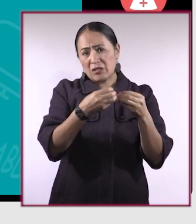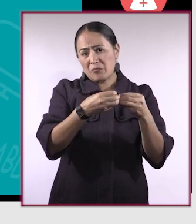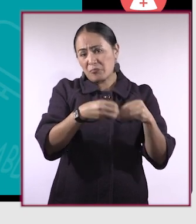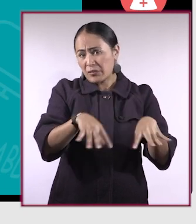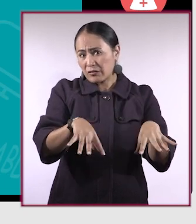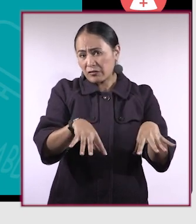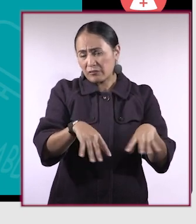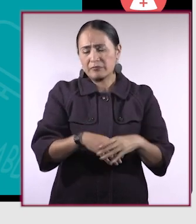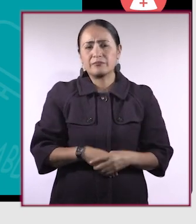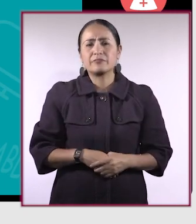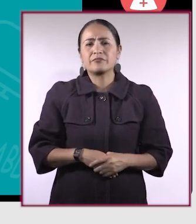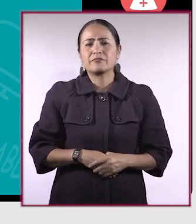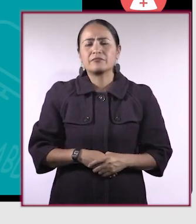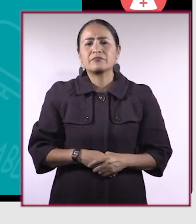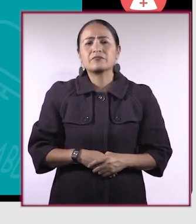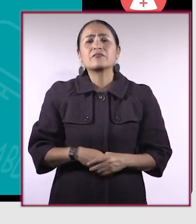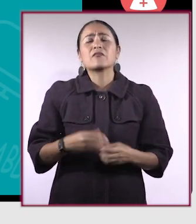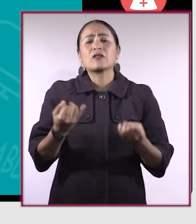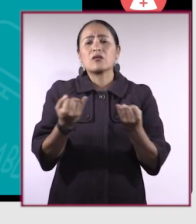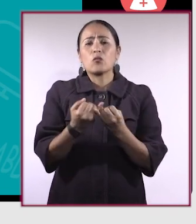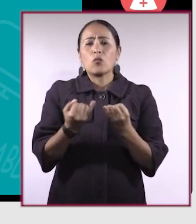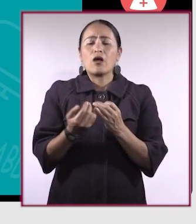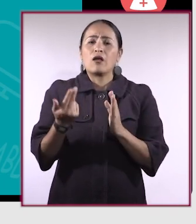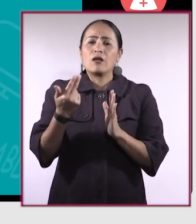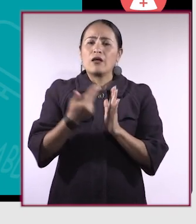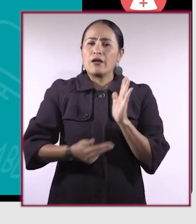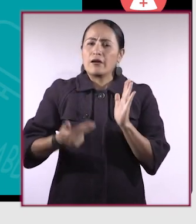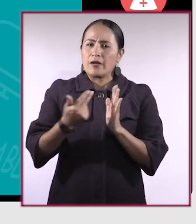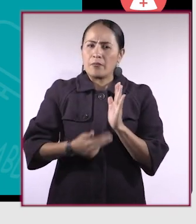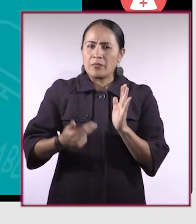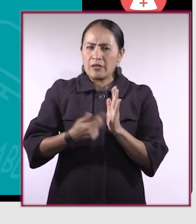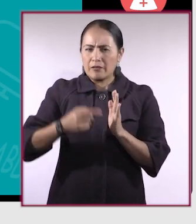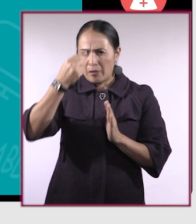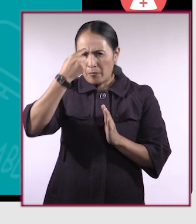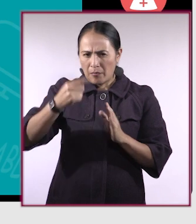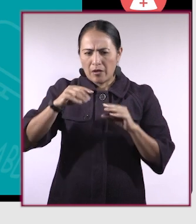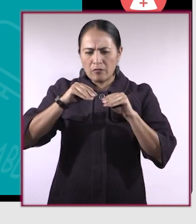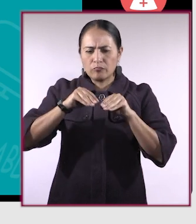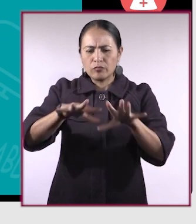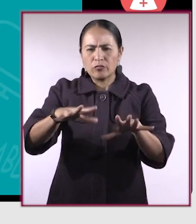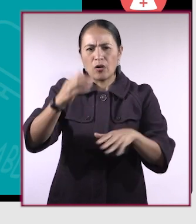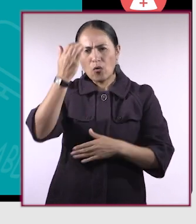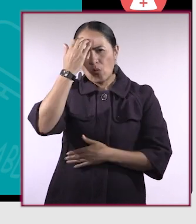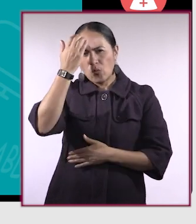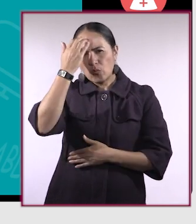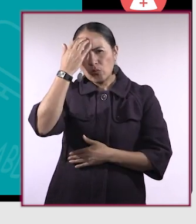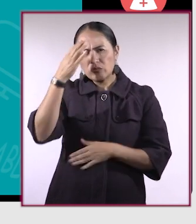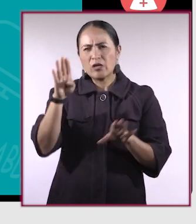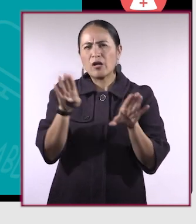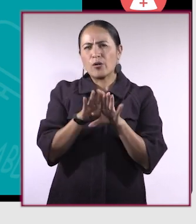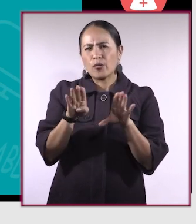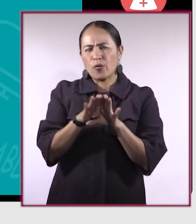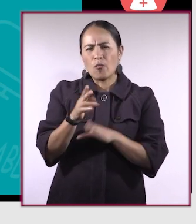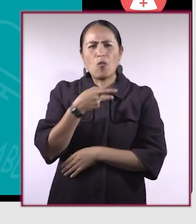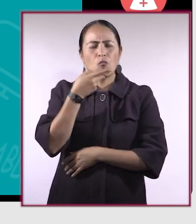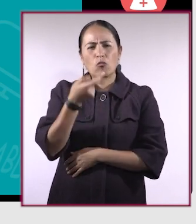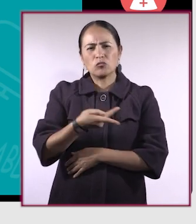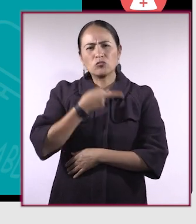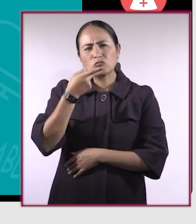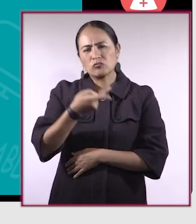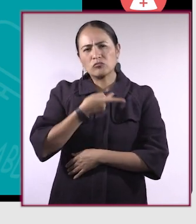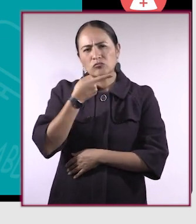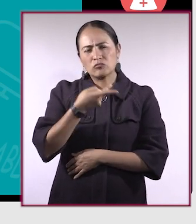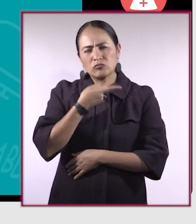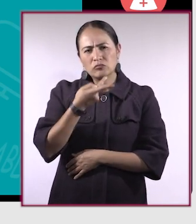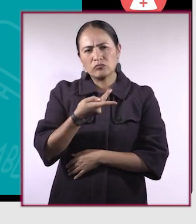y por mucho tiempo la herramienta de transmisión de los conocimientos pues fueron a través